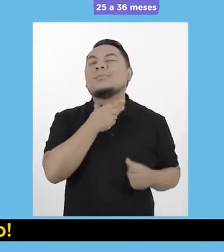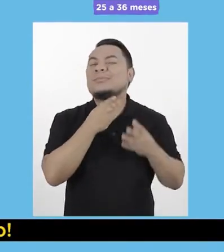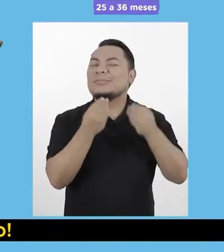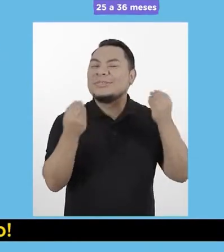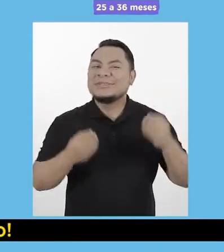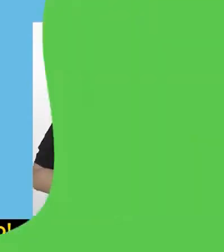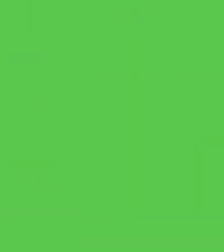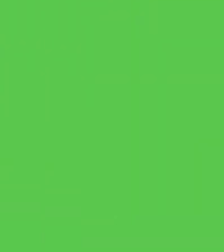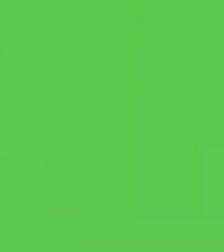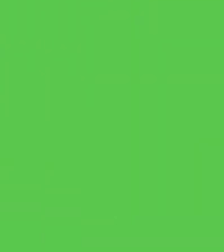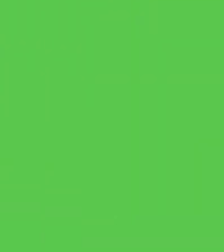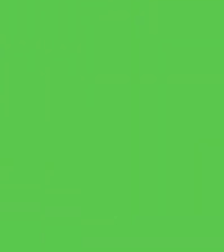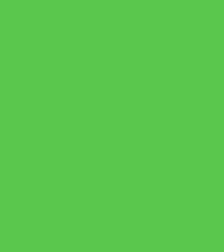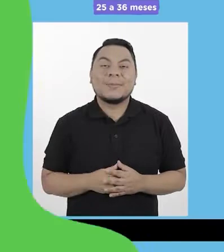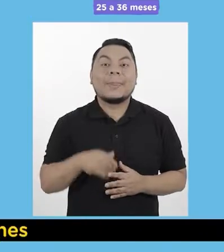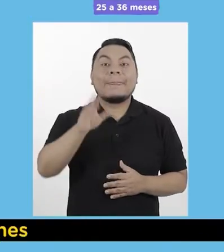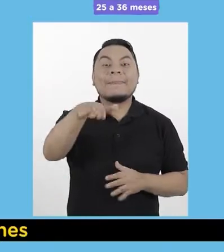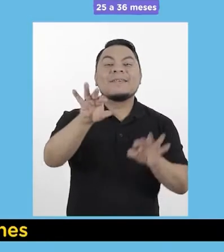gustó mucho.